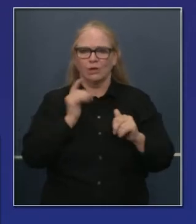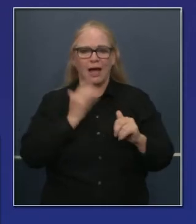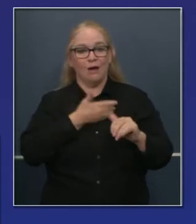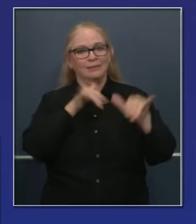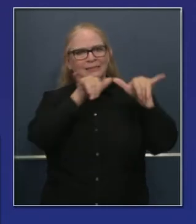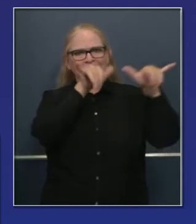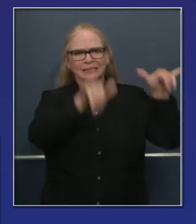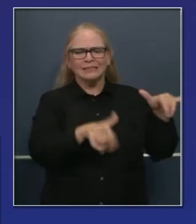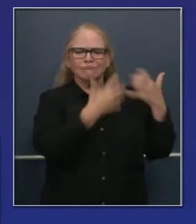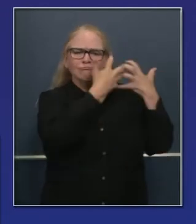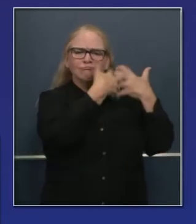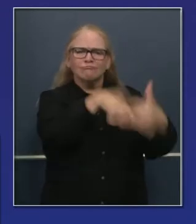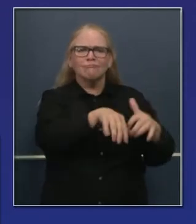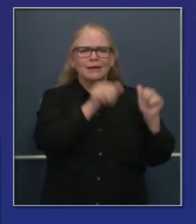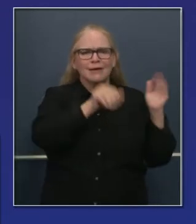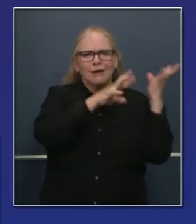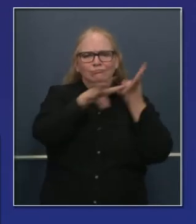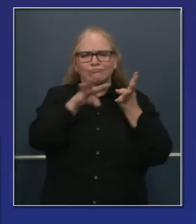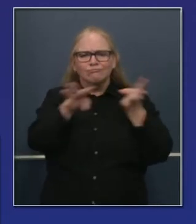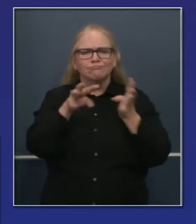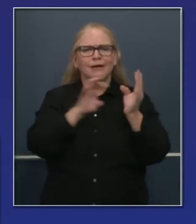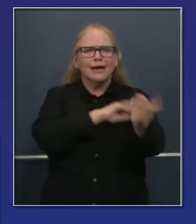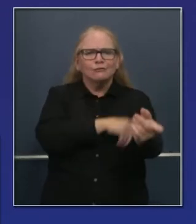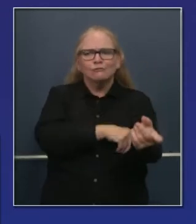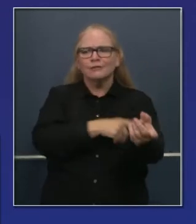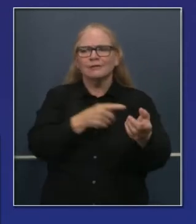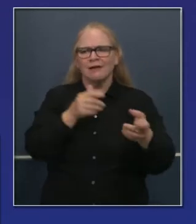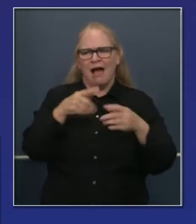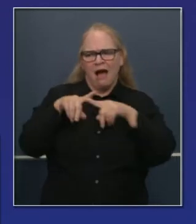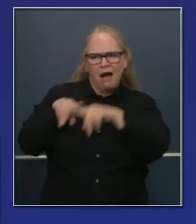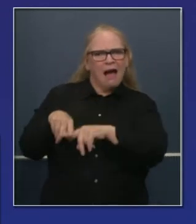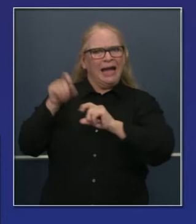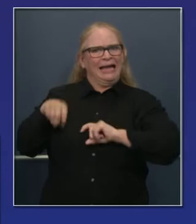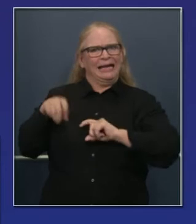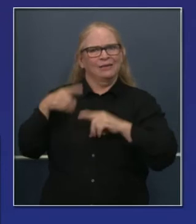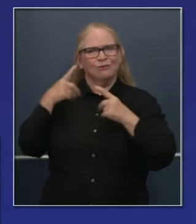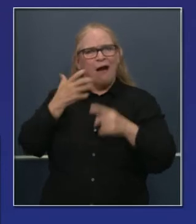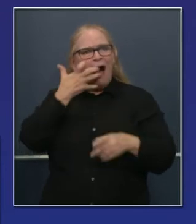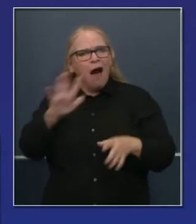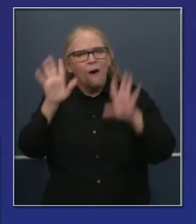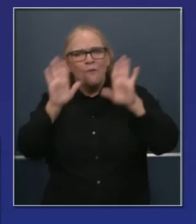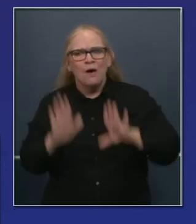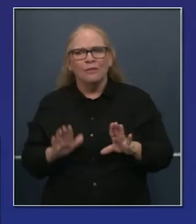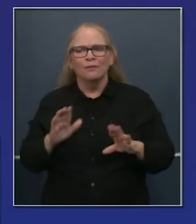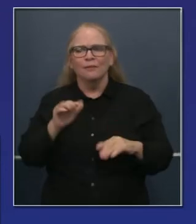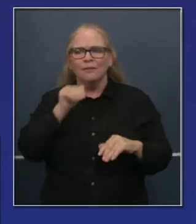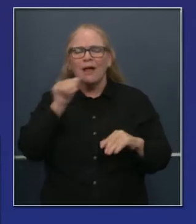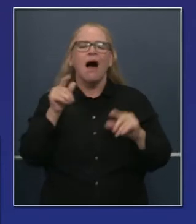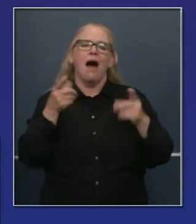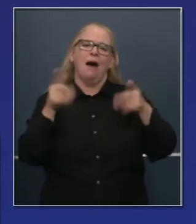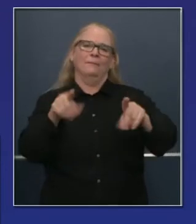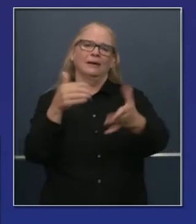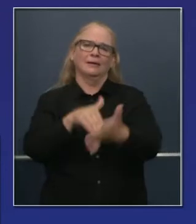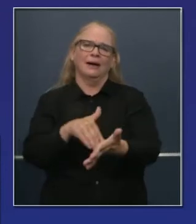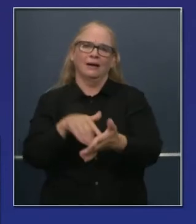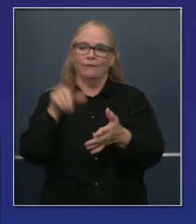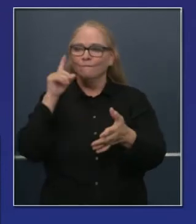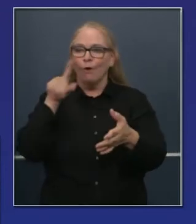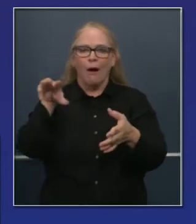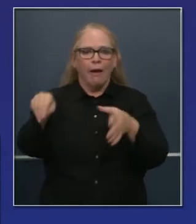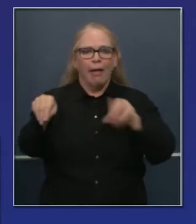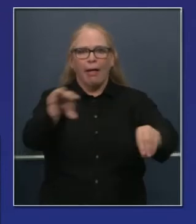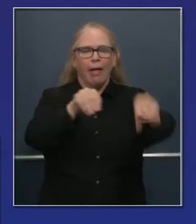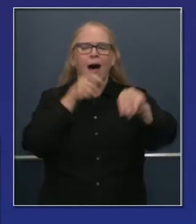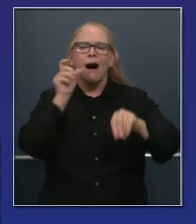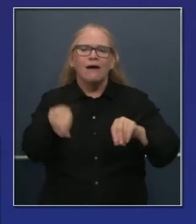les aseguro para abordar estos problemas y seguir adelante tratando de ser ciudadanos de que esto nunca vuelva a suceder en el